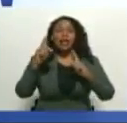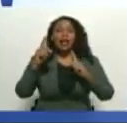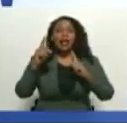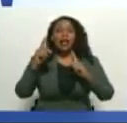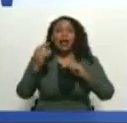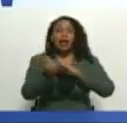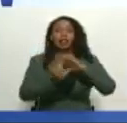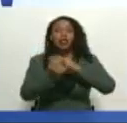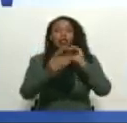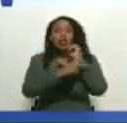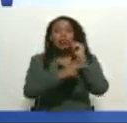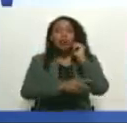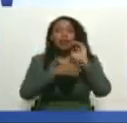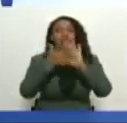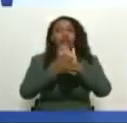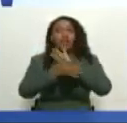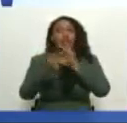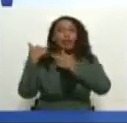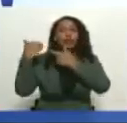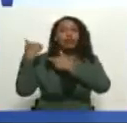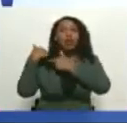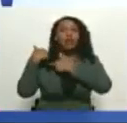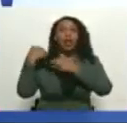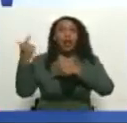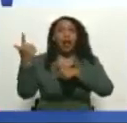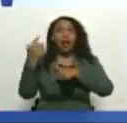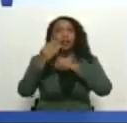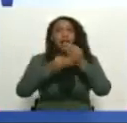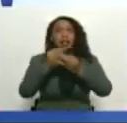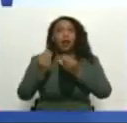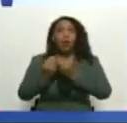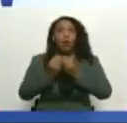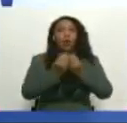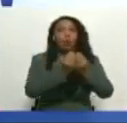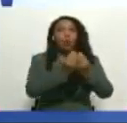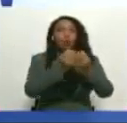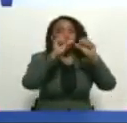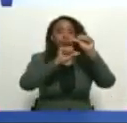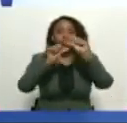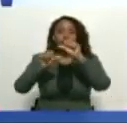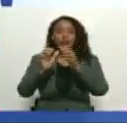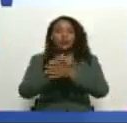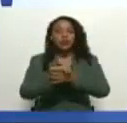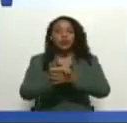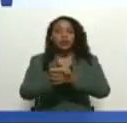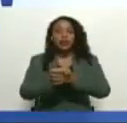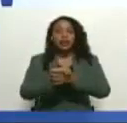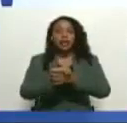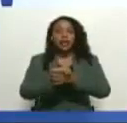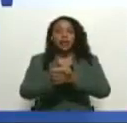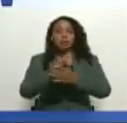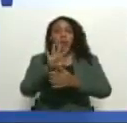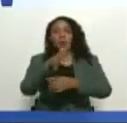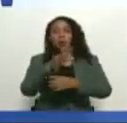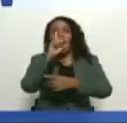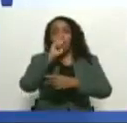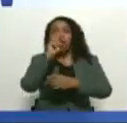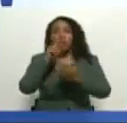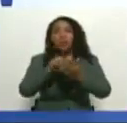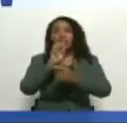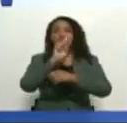ministro José Lorca, que es uno de nuestros grandes padrinos, de nuestros grandes acompañantes. Qué bueno, en esto. ¿Verdad? Y bueno, nosotros desde el año